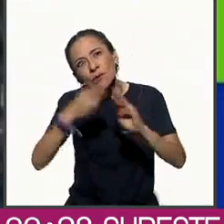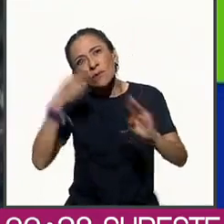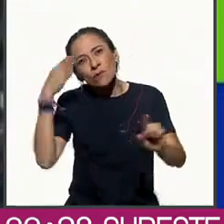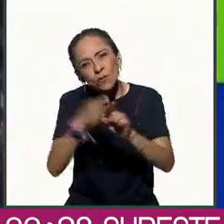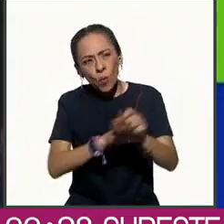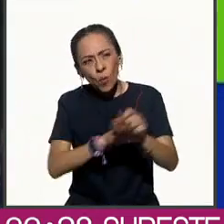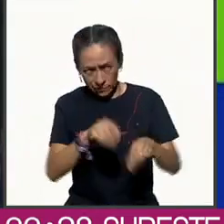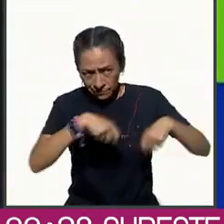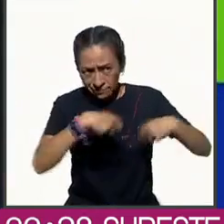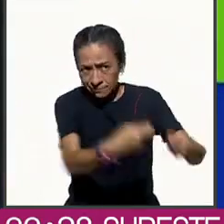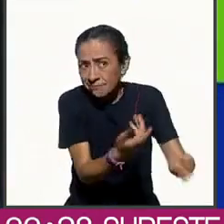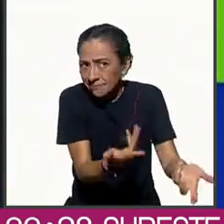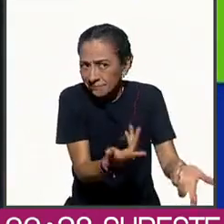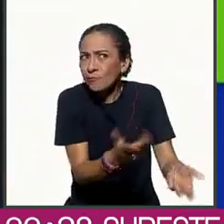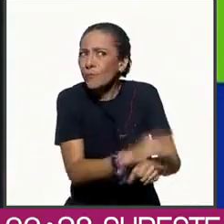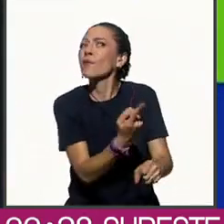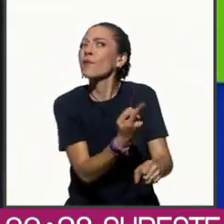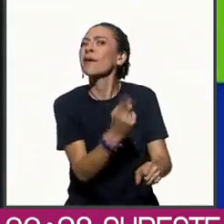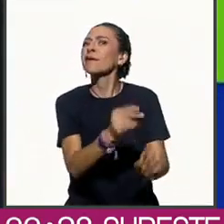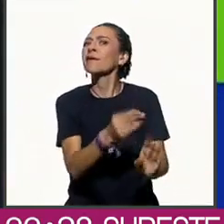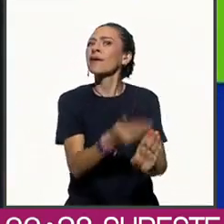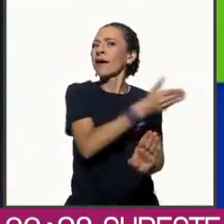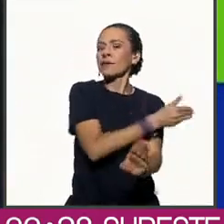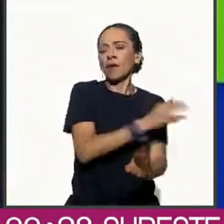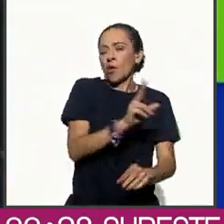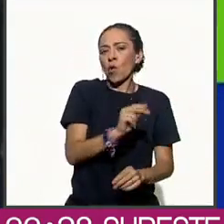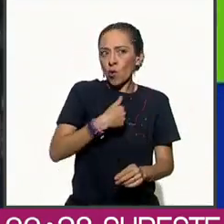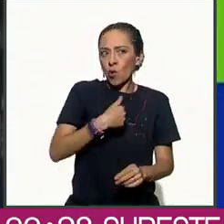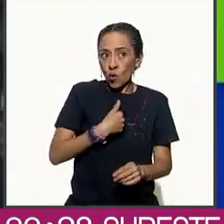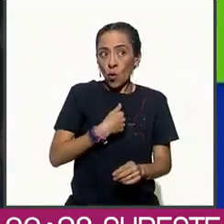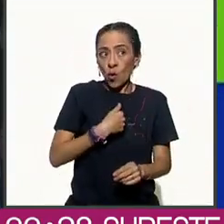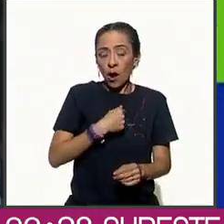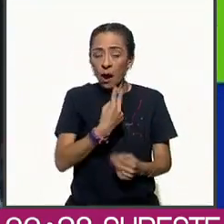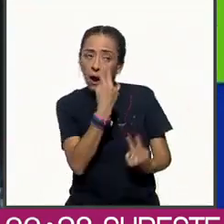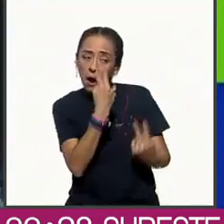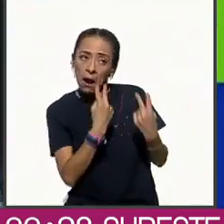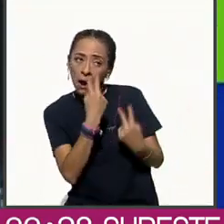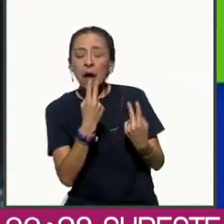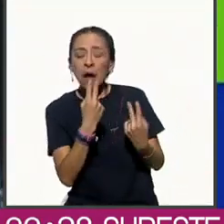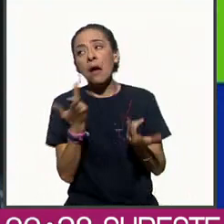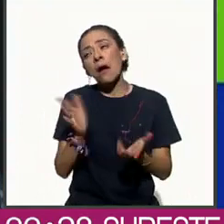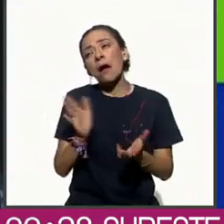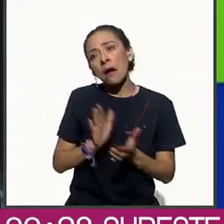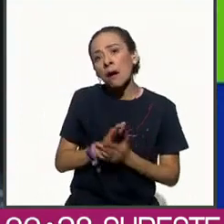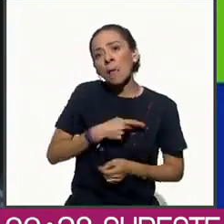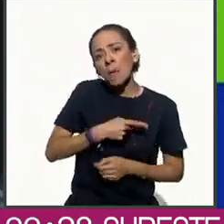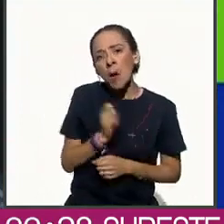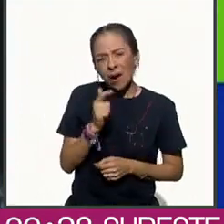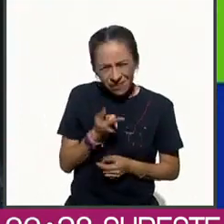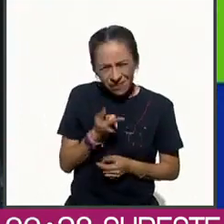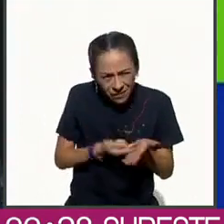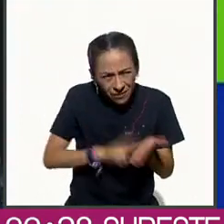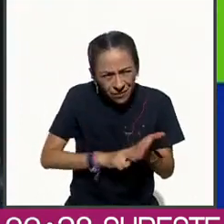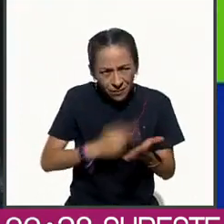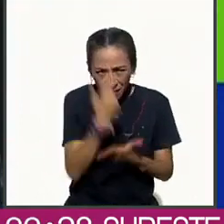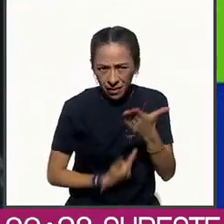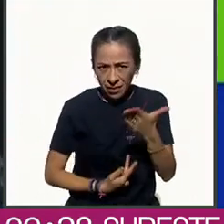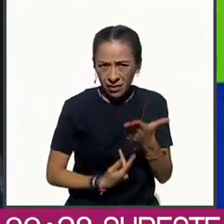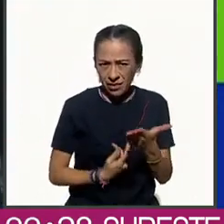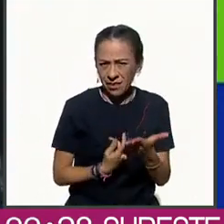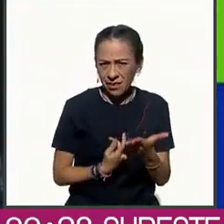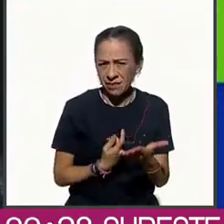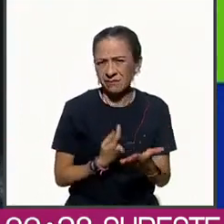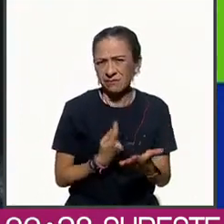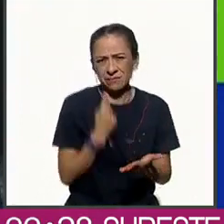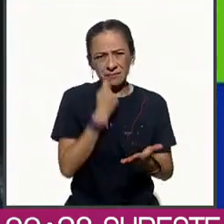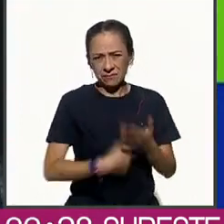es, no quiero como que suene un discurso revictimizante, sino señalar que hay una estructura que nos impide llegar a lugares donde